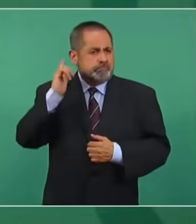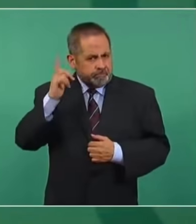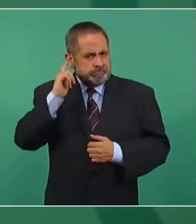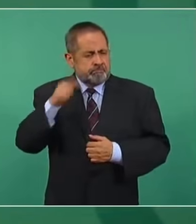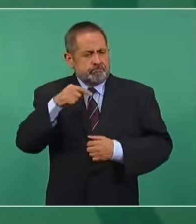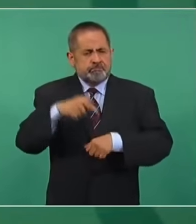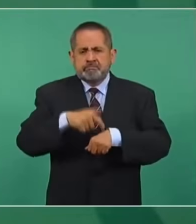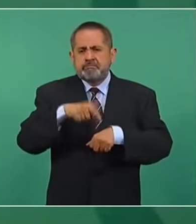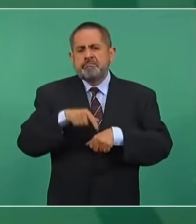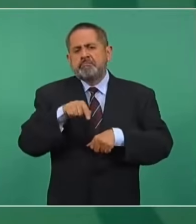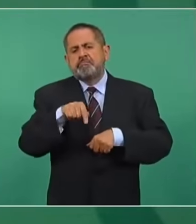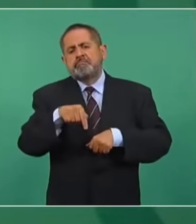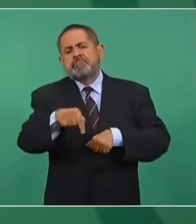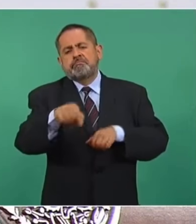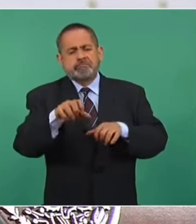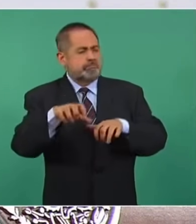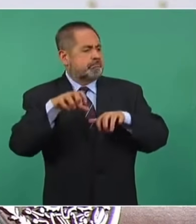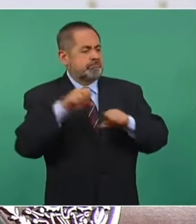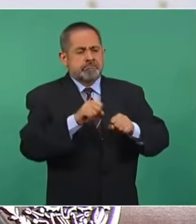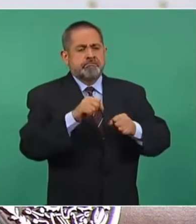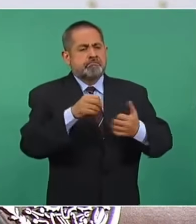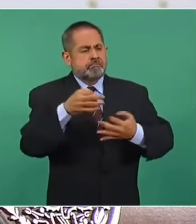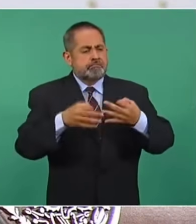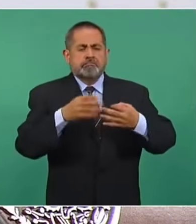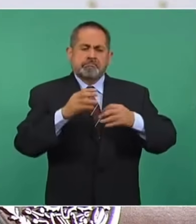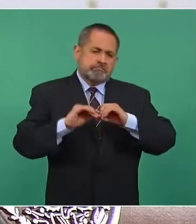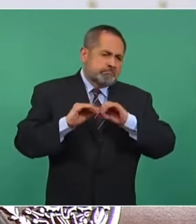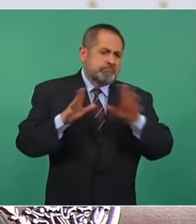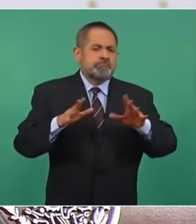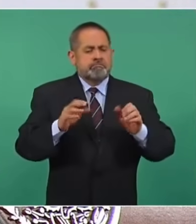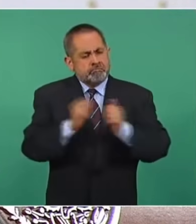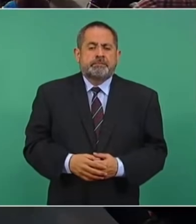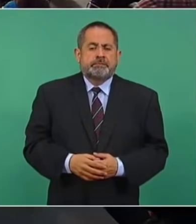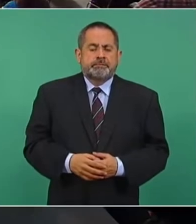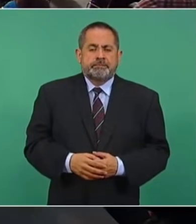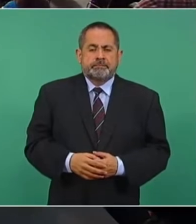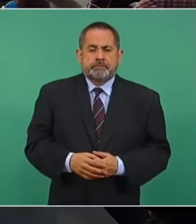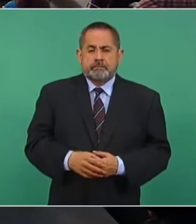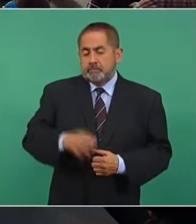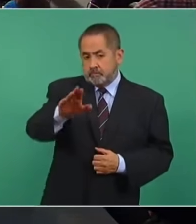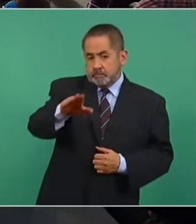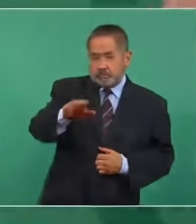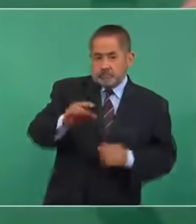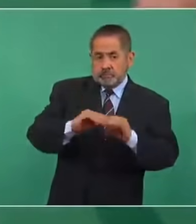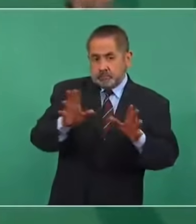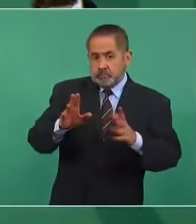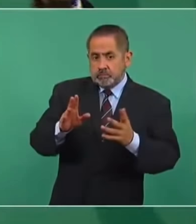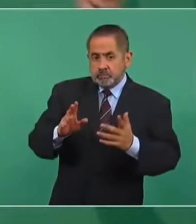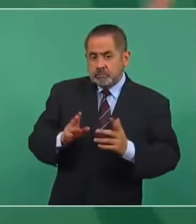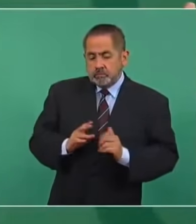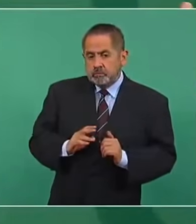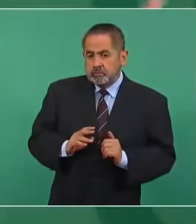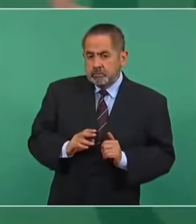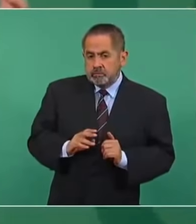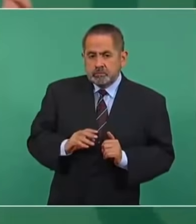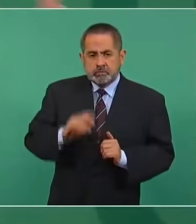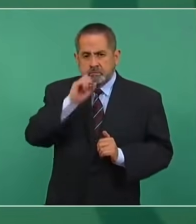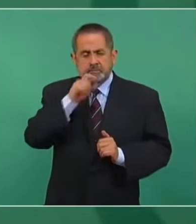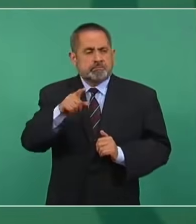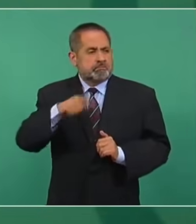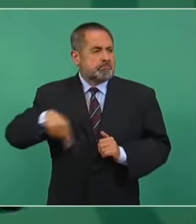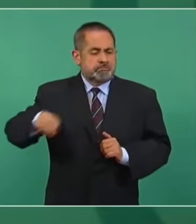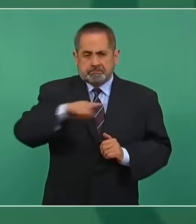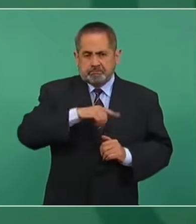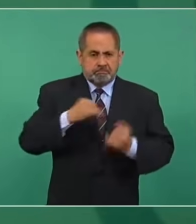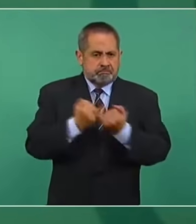tiempo y que todo esto se aclare y se haga justicia. Desde luego que también, como todos